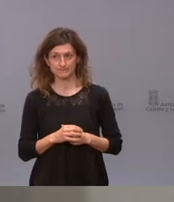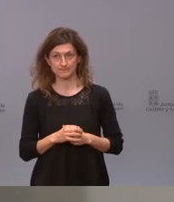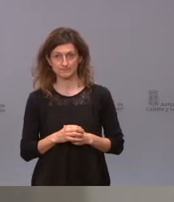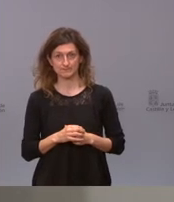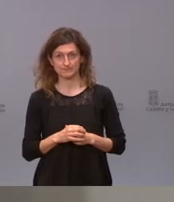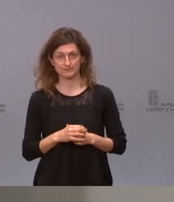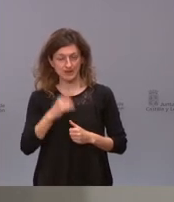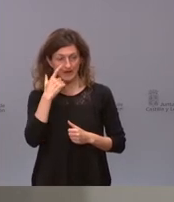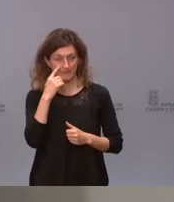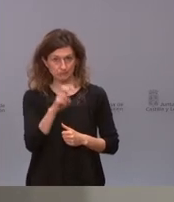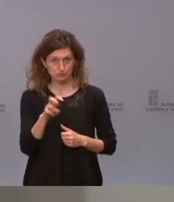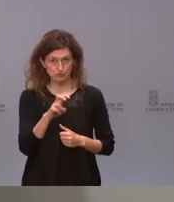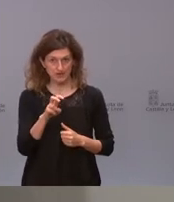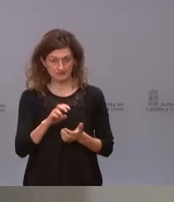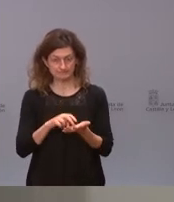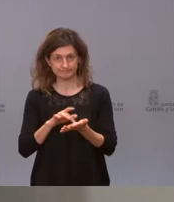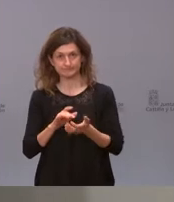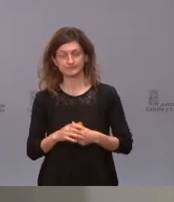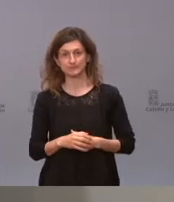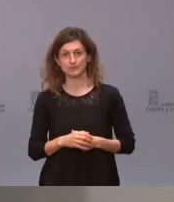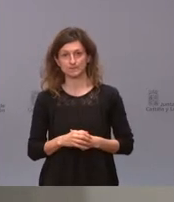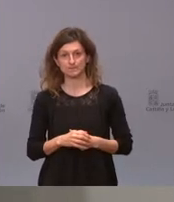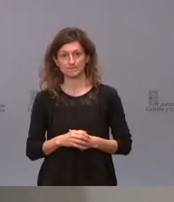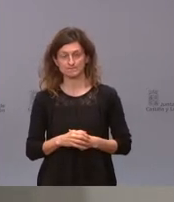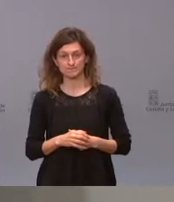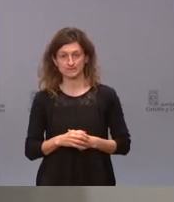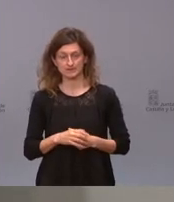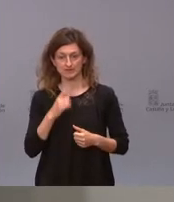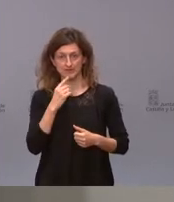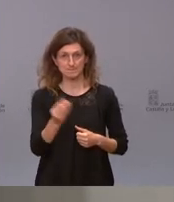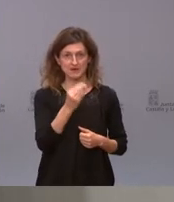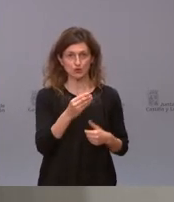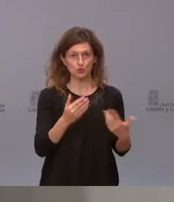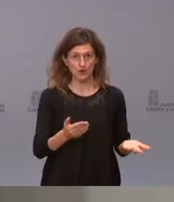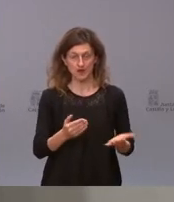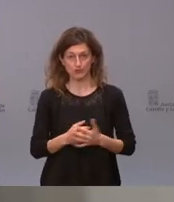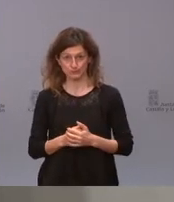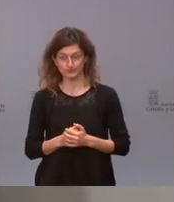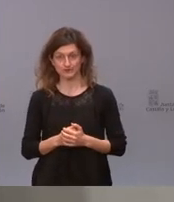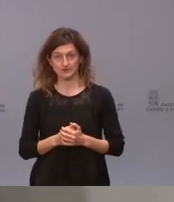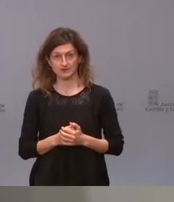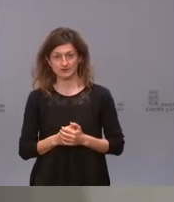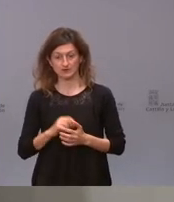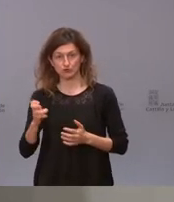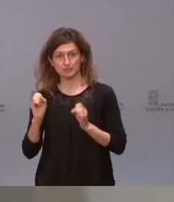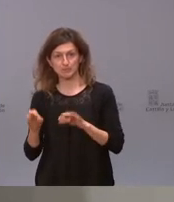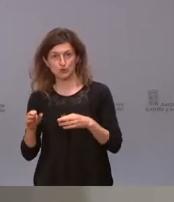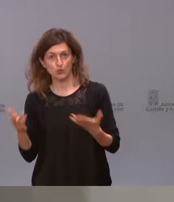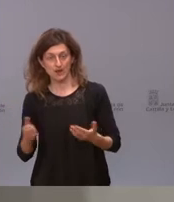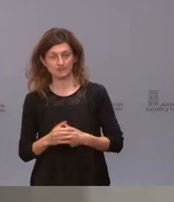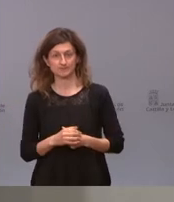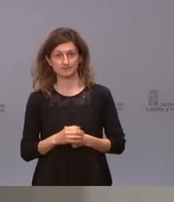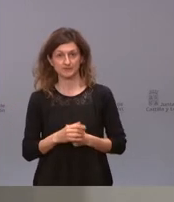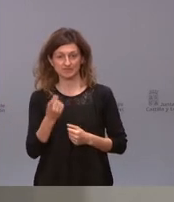los me decía que cuáles son las que van mejor y cuáles son las que van peor solo